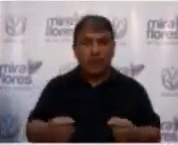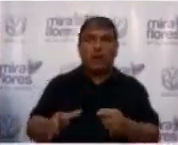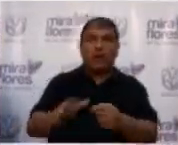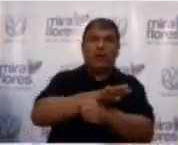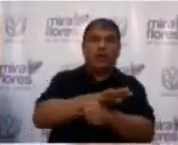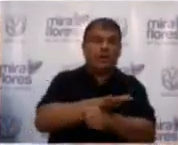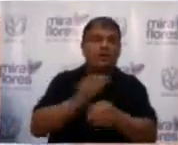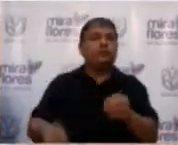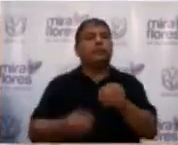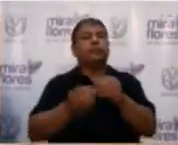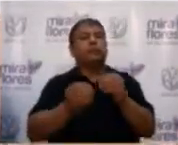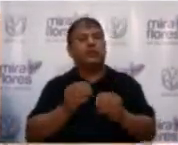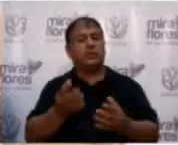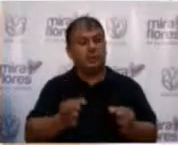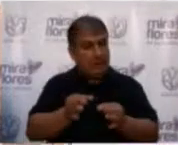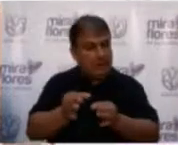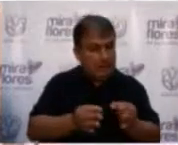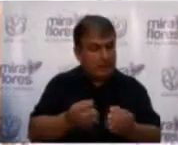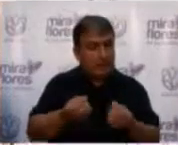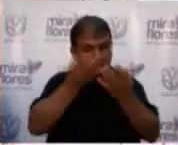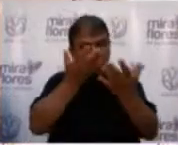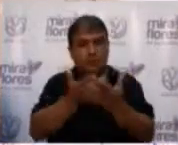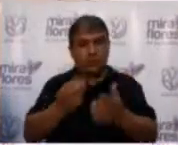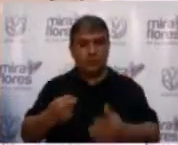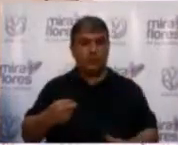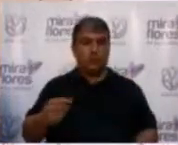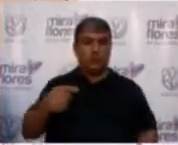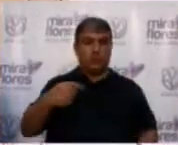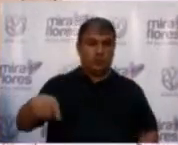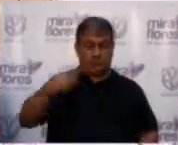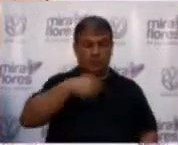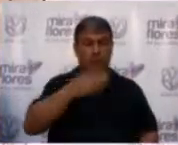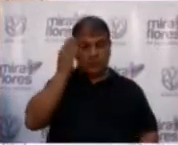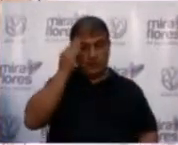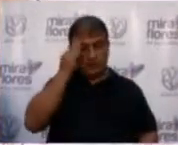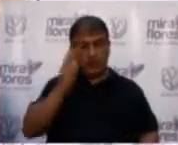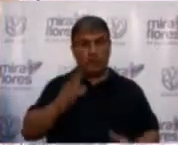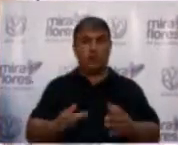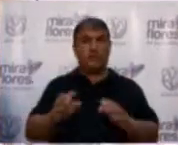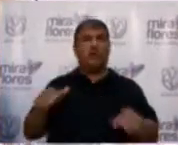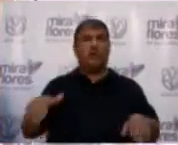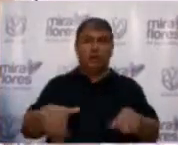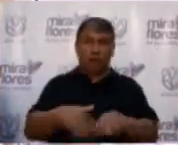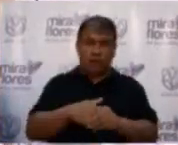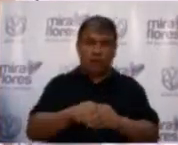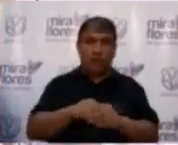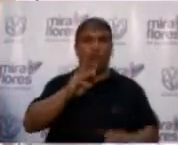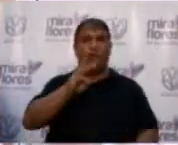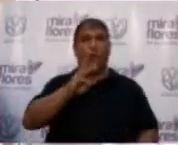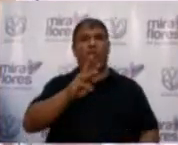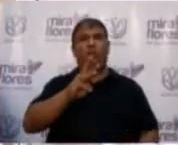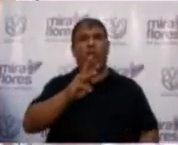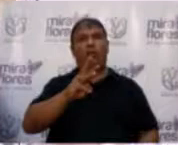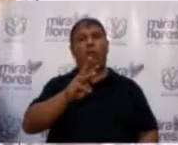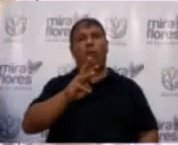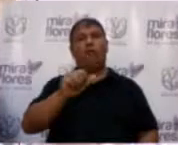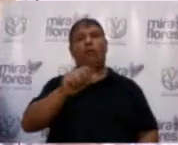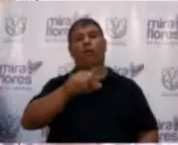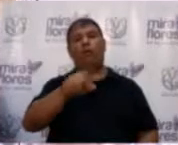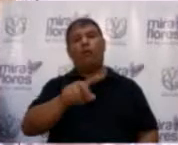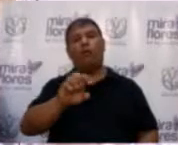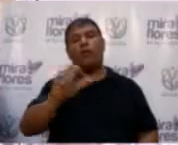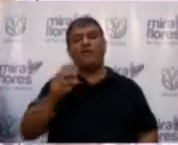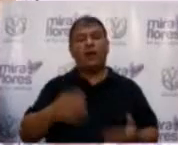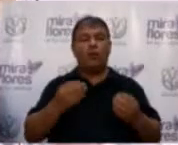usted ha mencionado de información, nosotros hemos, como bien saben, hemos celebrado un convenio con Waze para